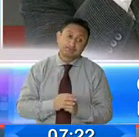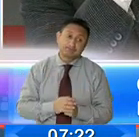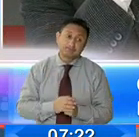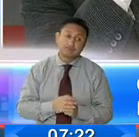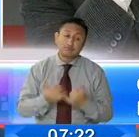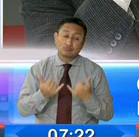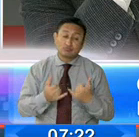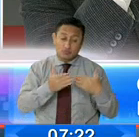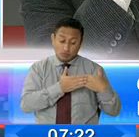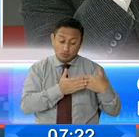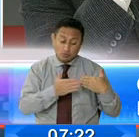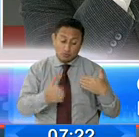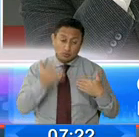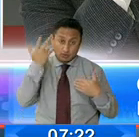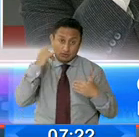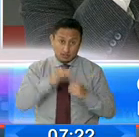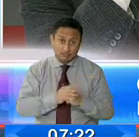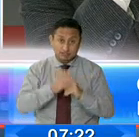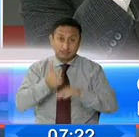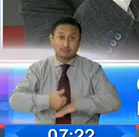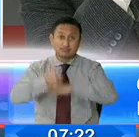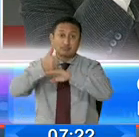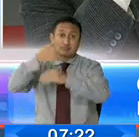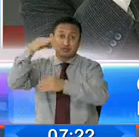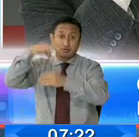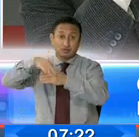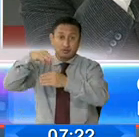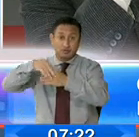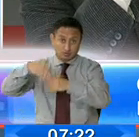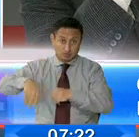estos días ya enviemos a la Corte Constitucional